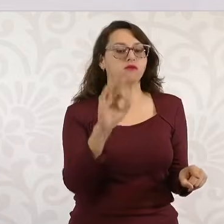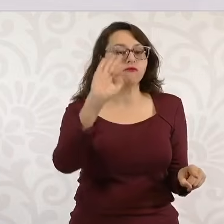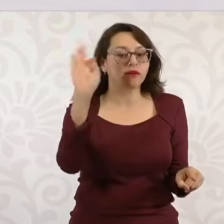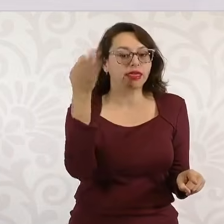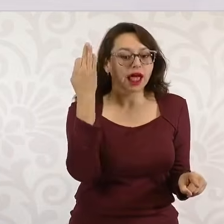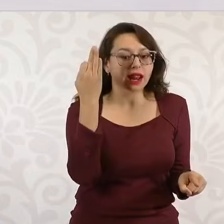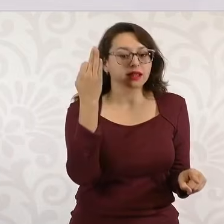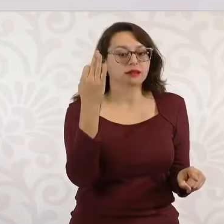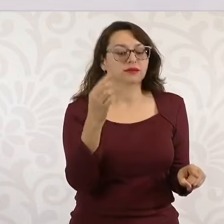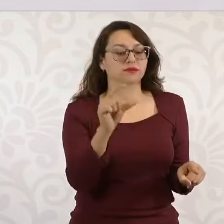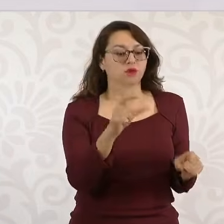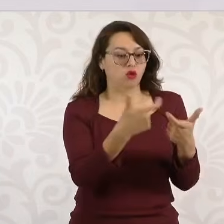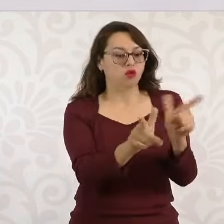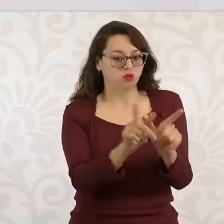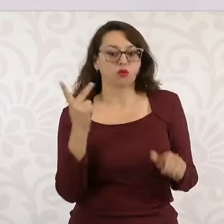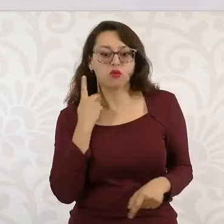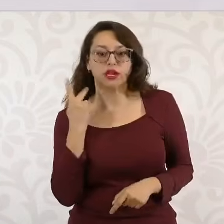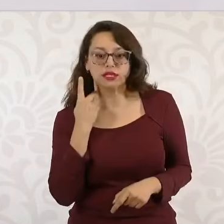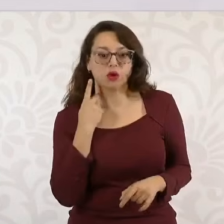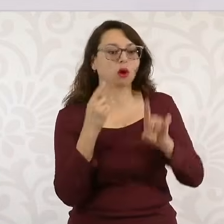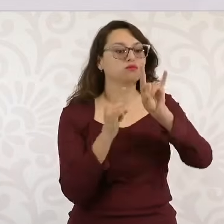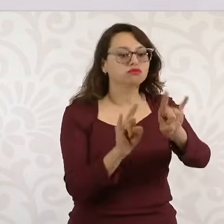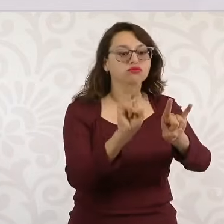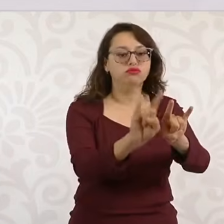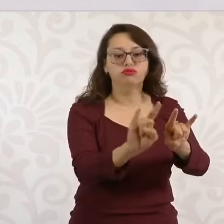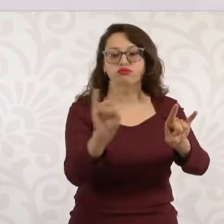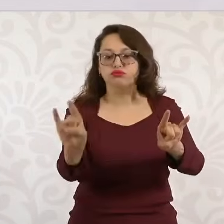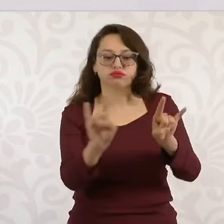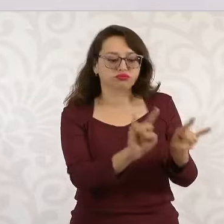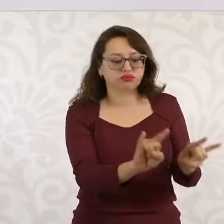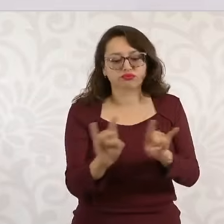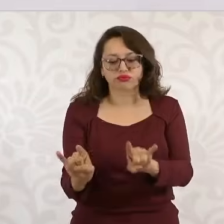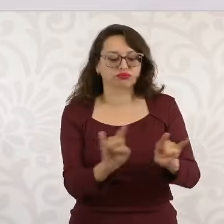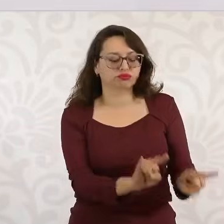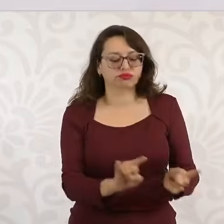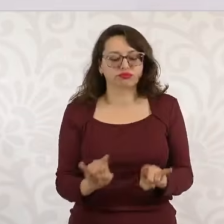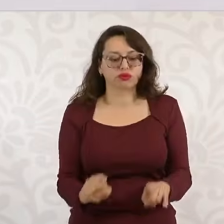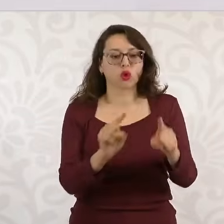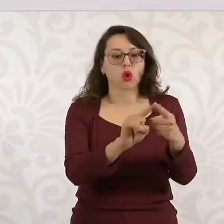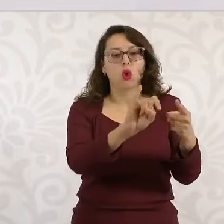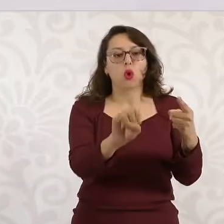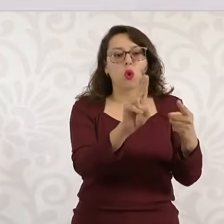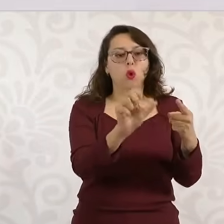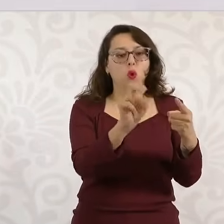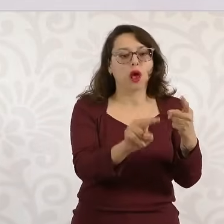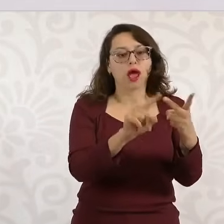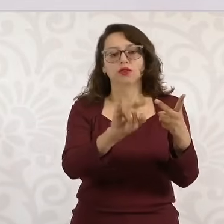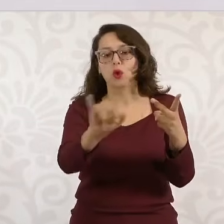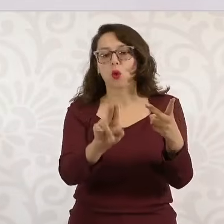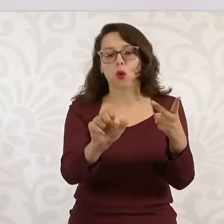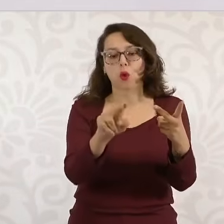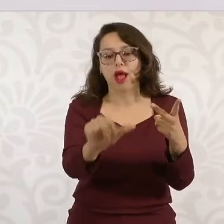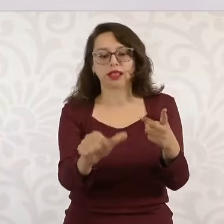federales, y vienen los partidos. Entonces viene Juan Pérez y Juana López por el partido fulano de